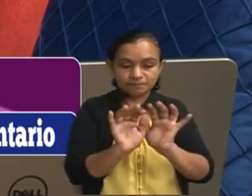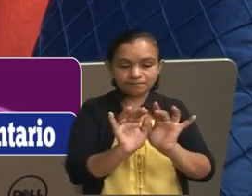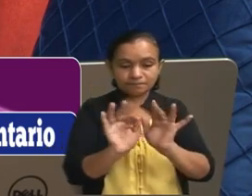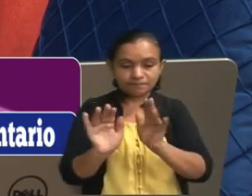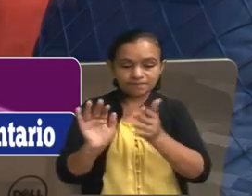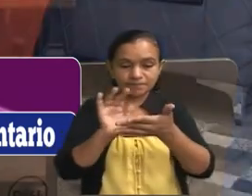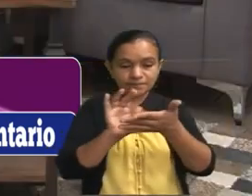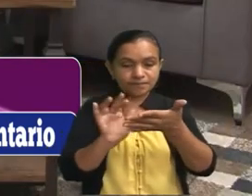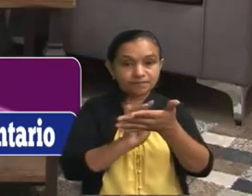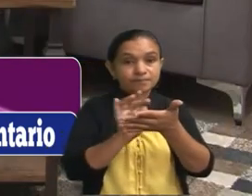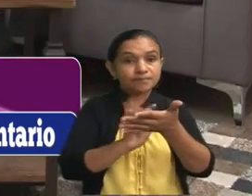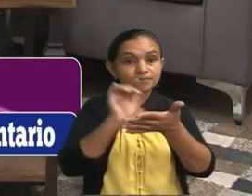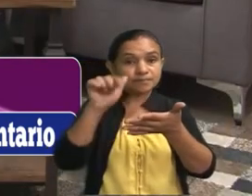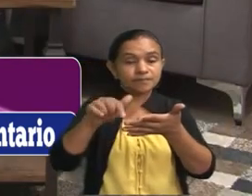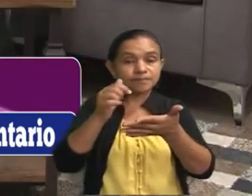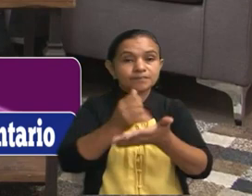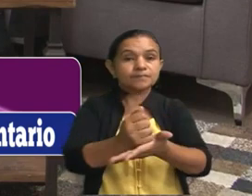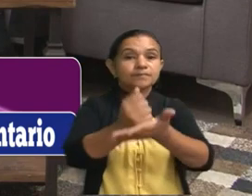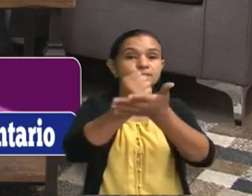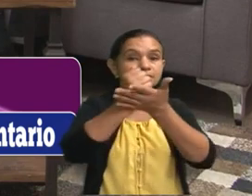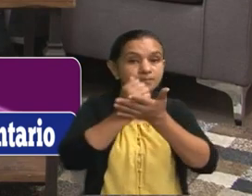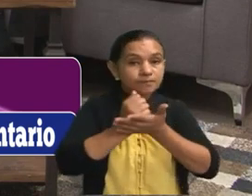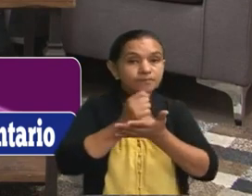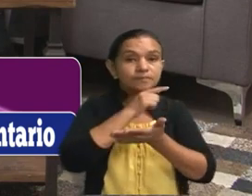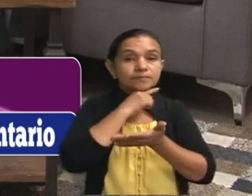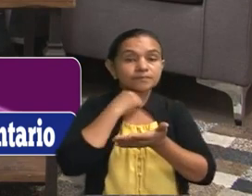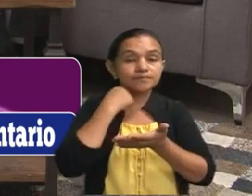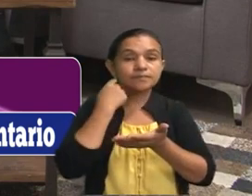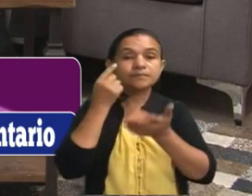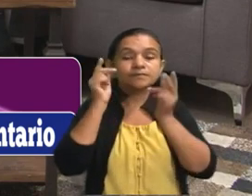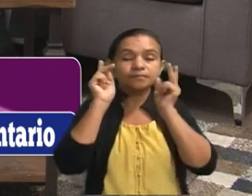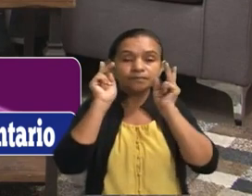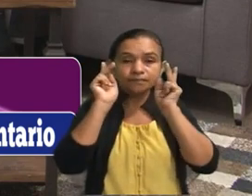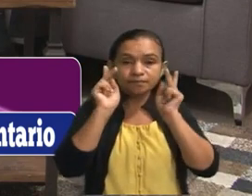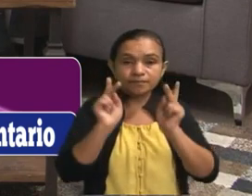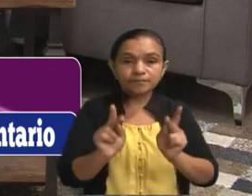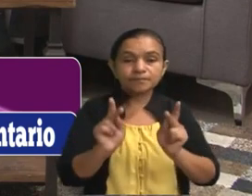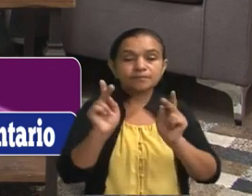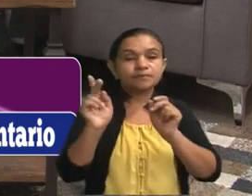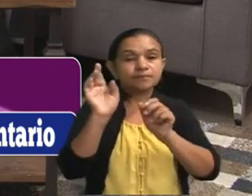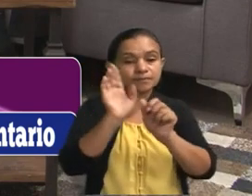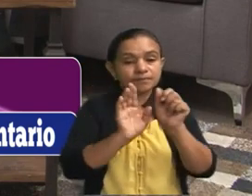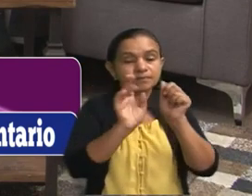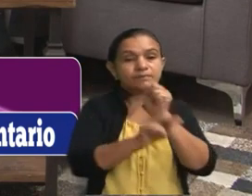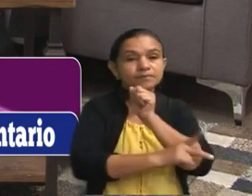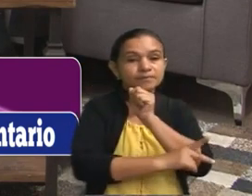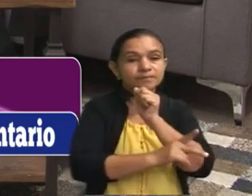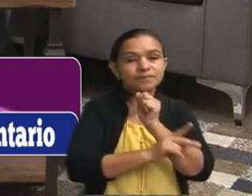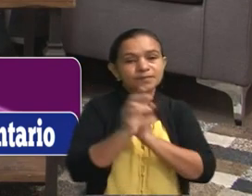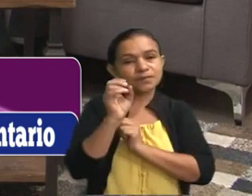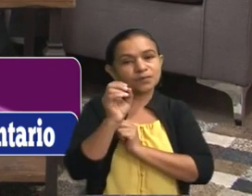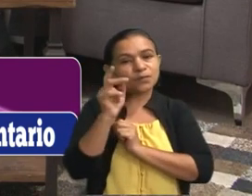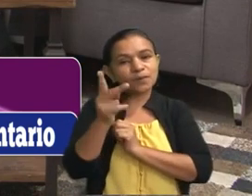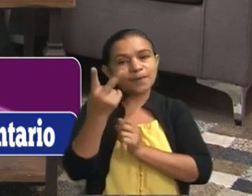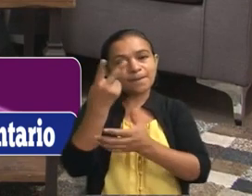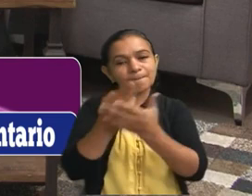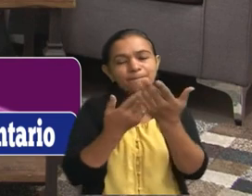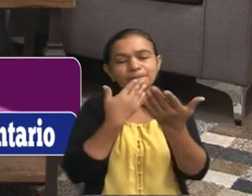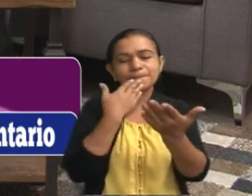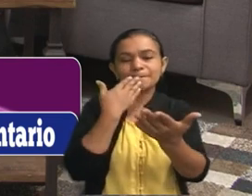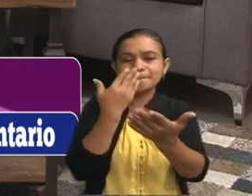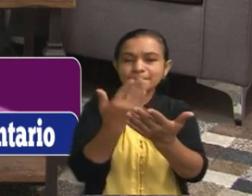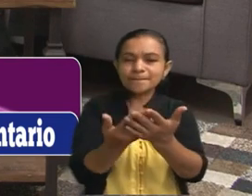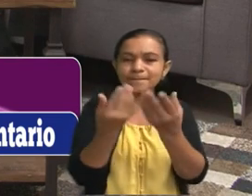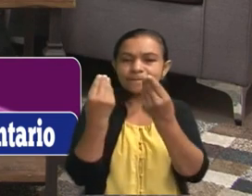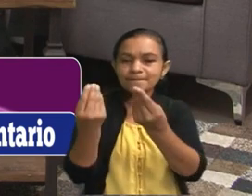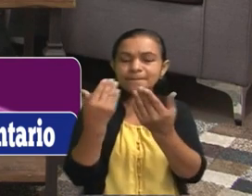existe beneficie realmente a las personas aquí en el país, ¿no? Ok, a ambos muchísimas gracias. Sin duda